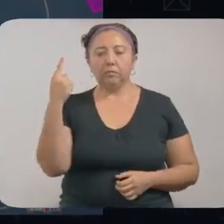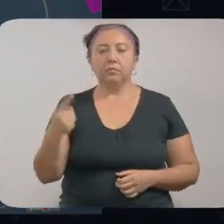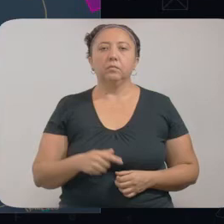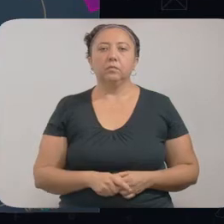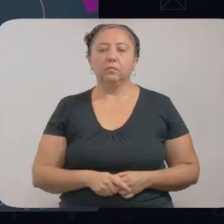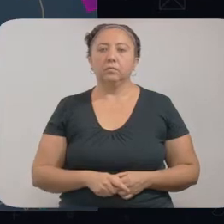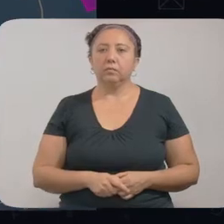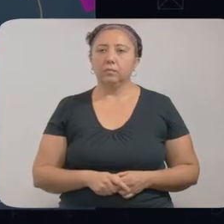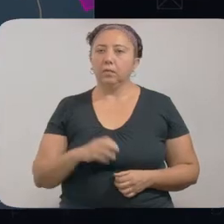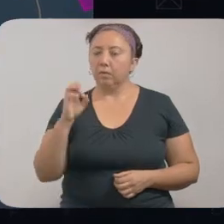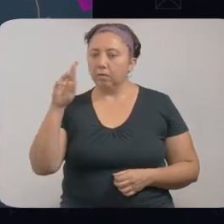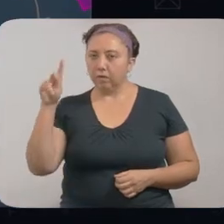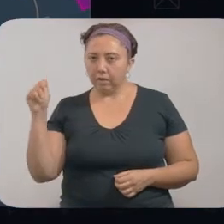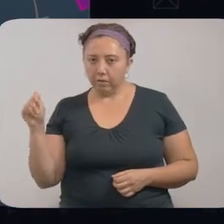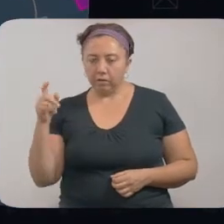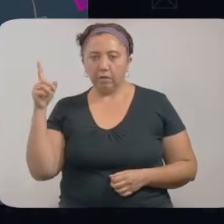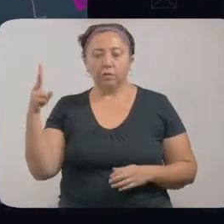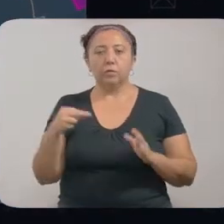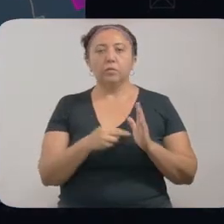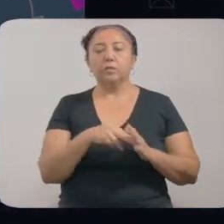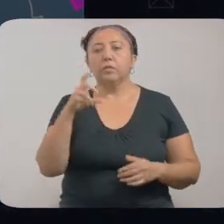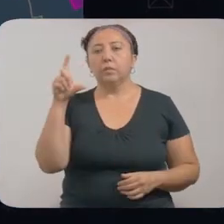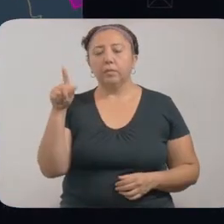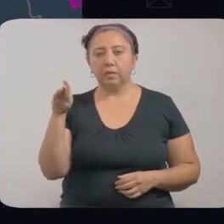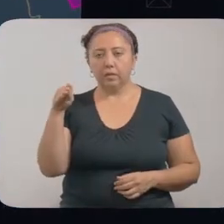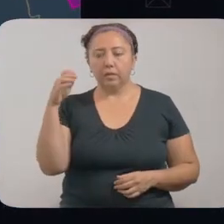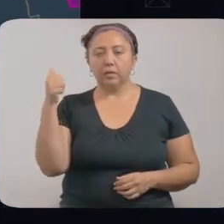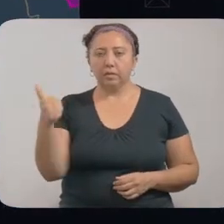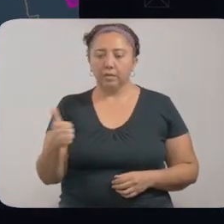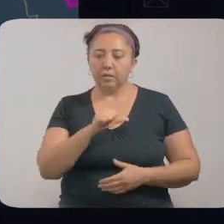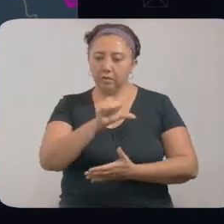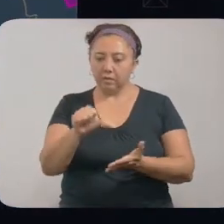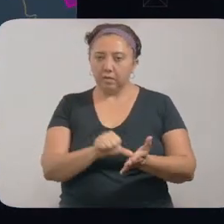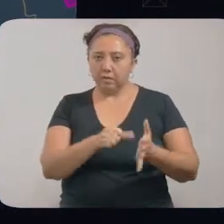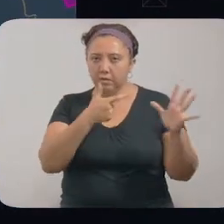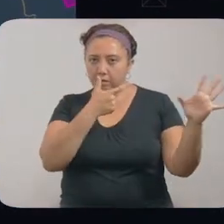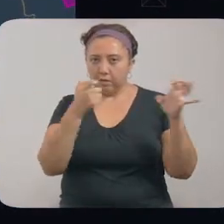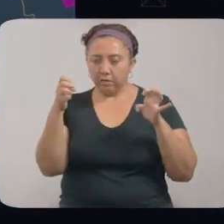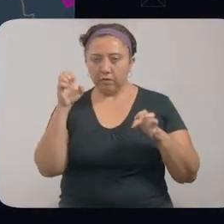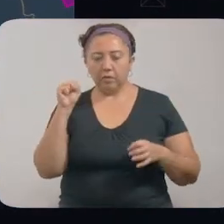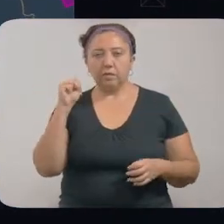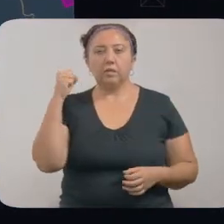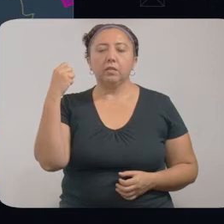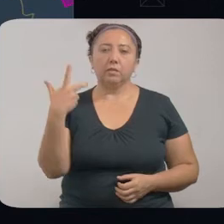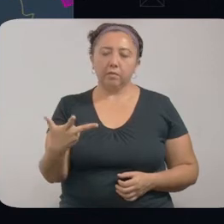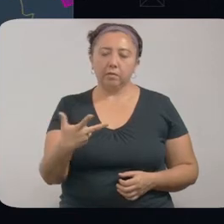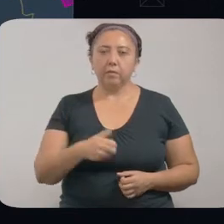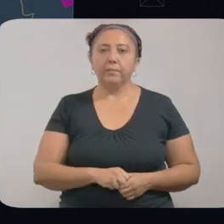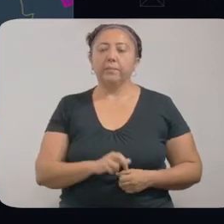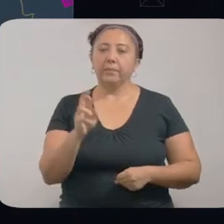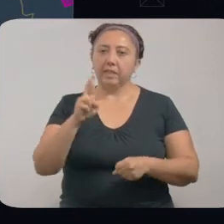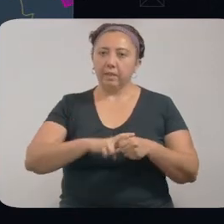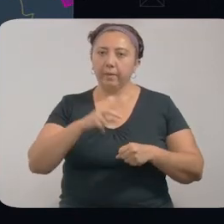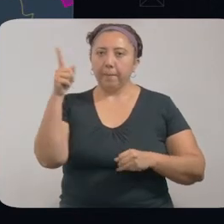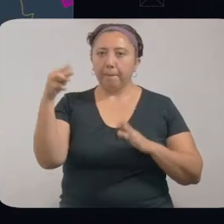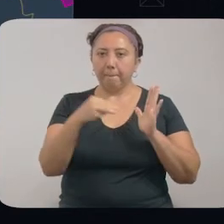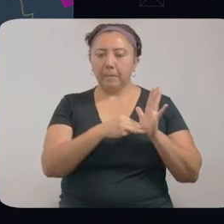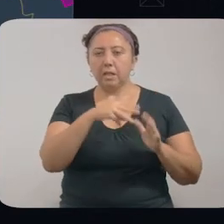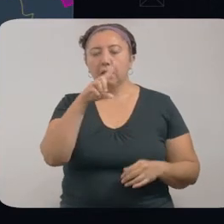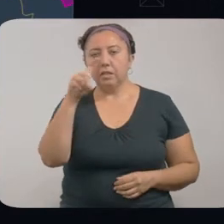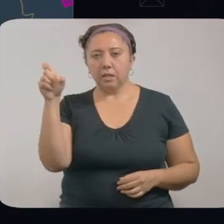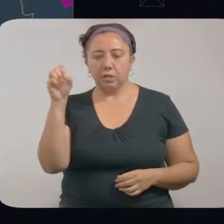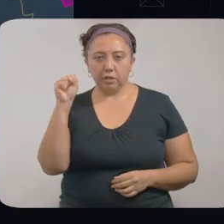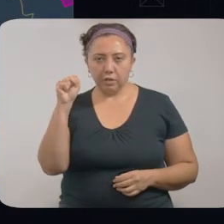en la zona oriente de 2.096 en la zona centro 760 en la zona sur